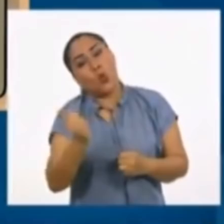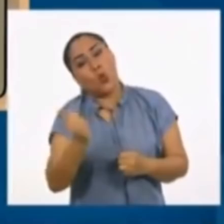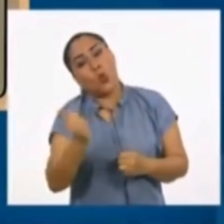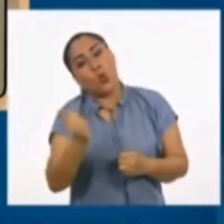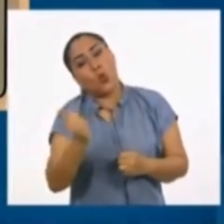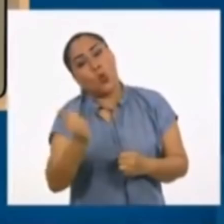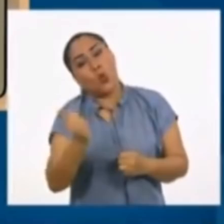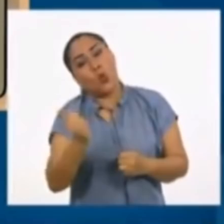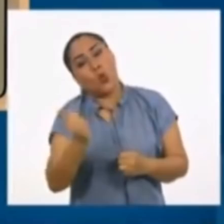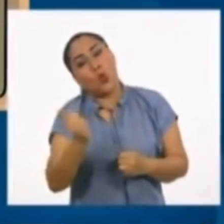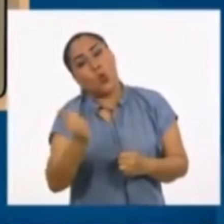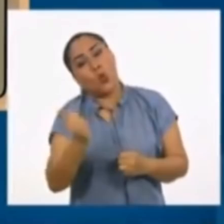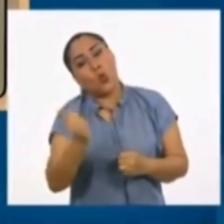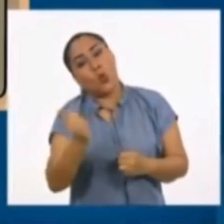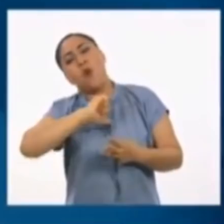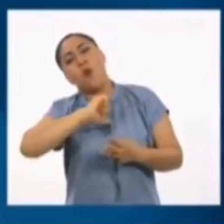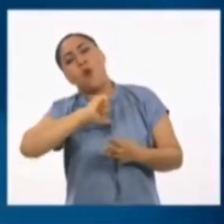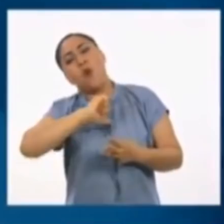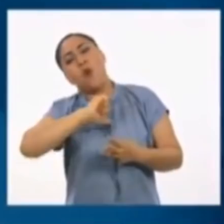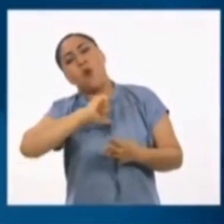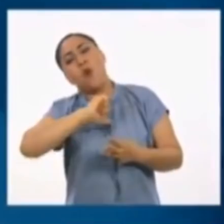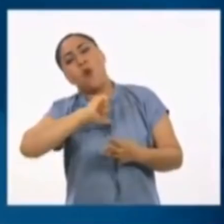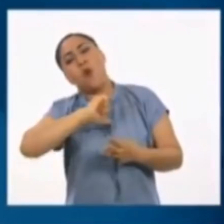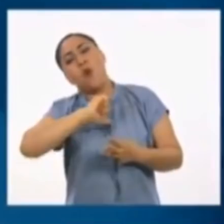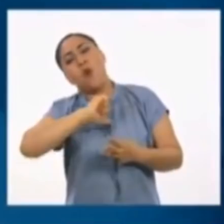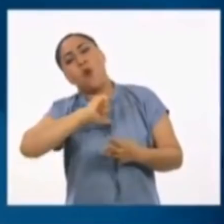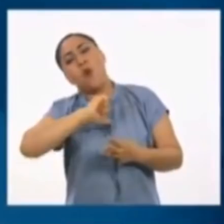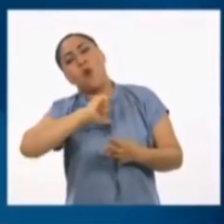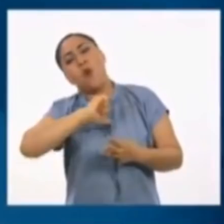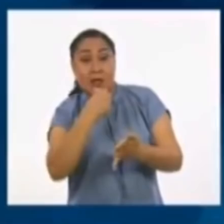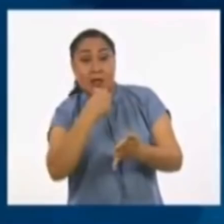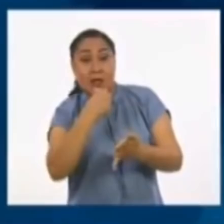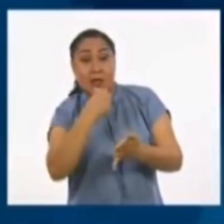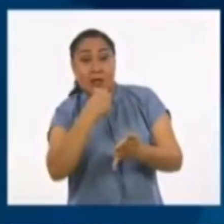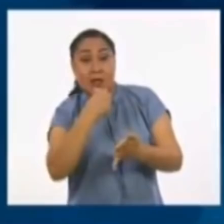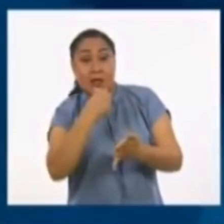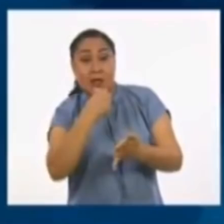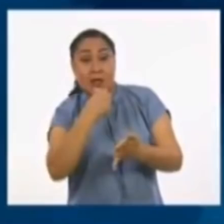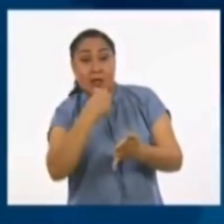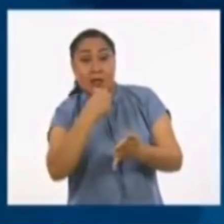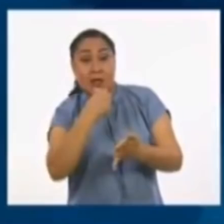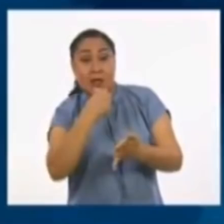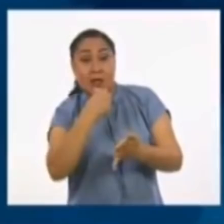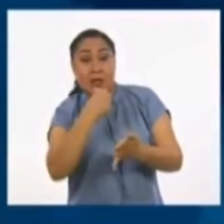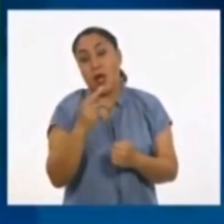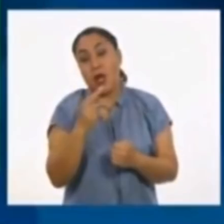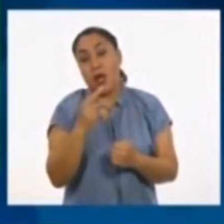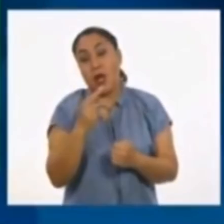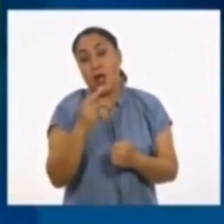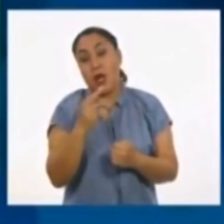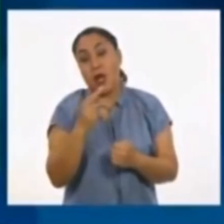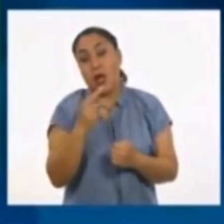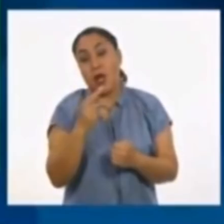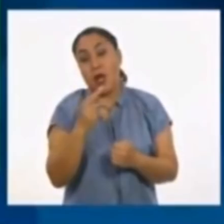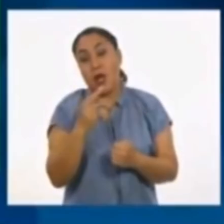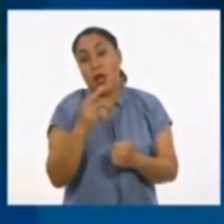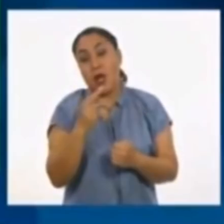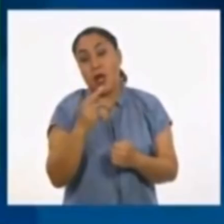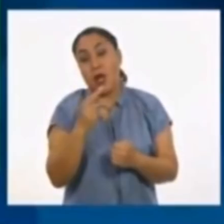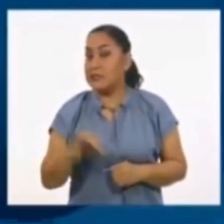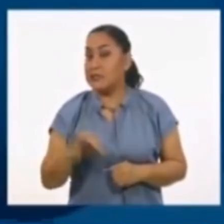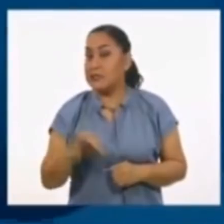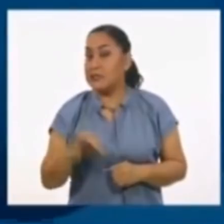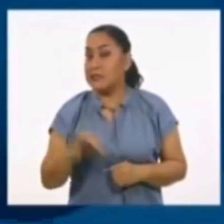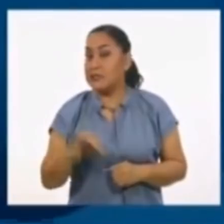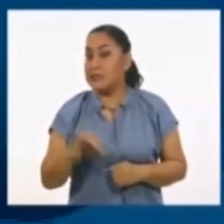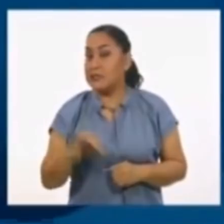tenemos algunos trabajos que hemos realizado. Debemos revisar el lenguaje sea comprensible y el lenguaje que sea adecuado al público que va